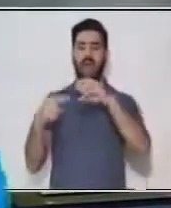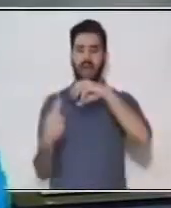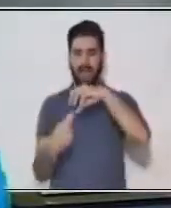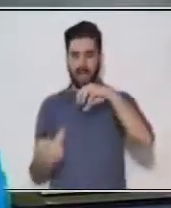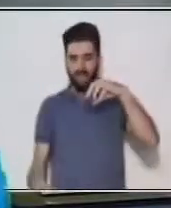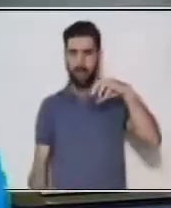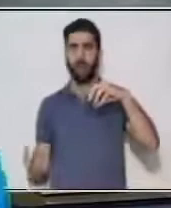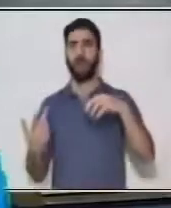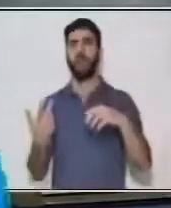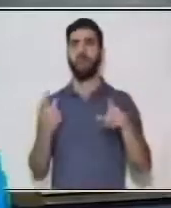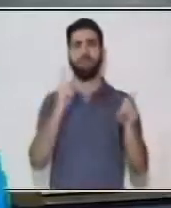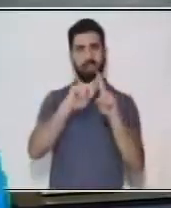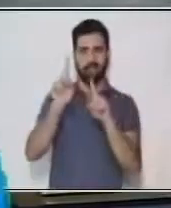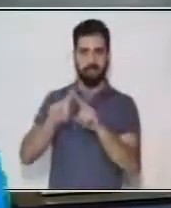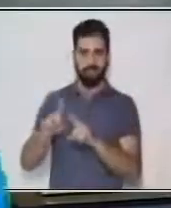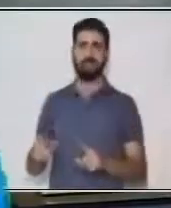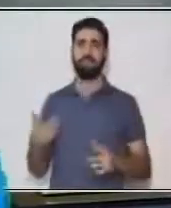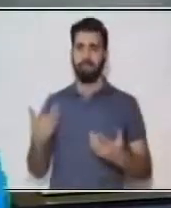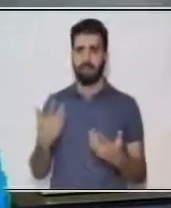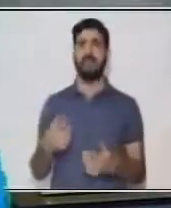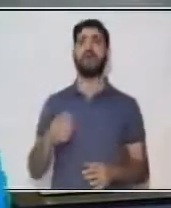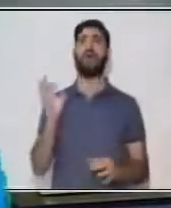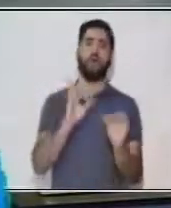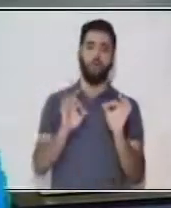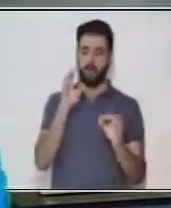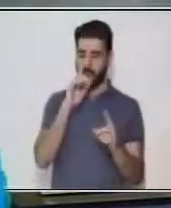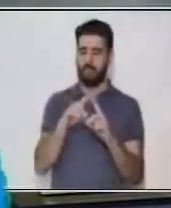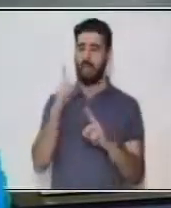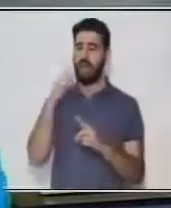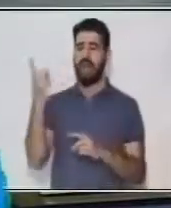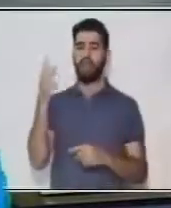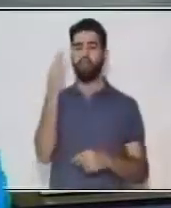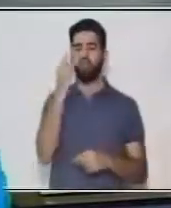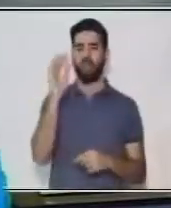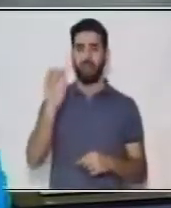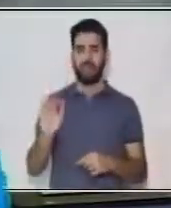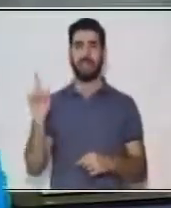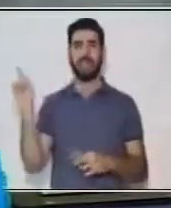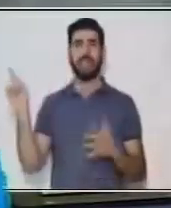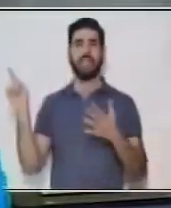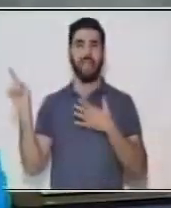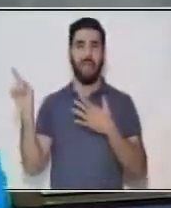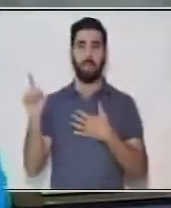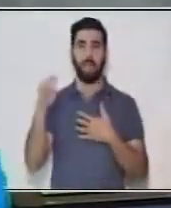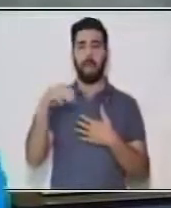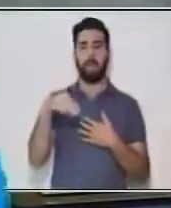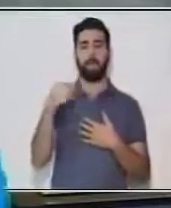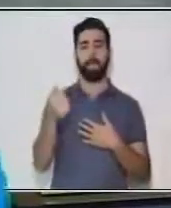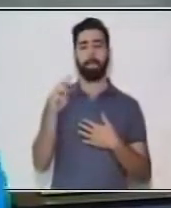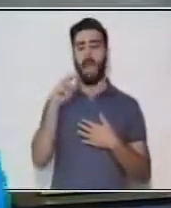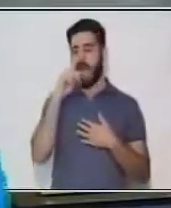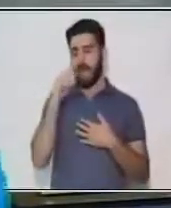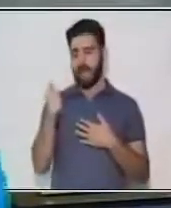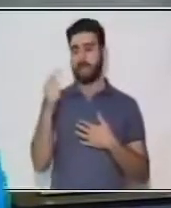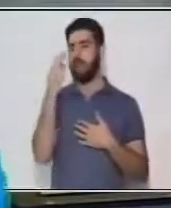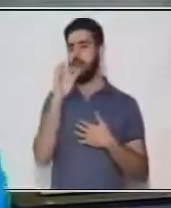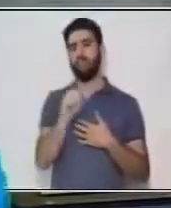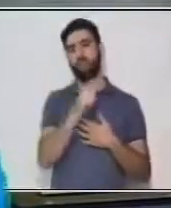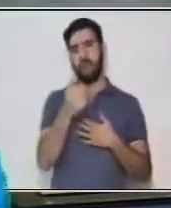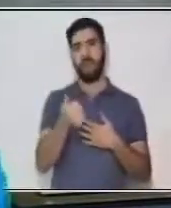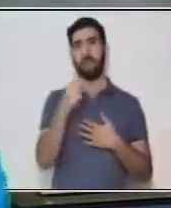bien, tenemos acá los dibujos de 3 niñas. Esta niña se llama Marta, esta niña se llama María